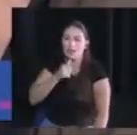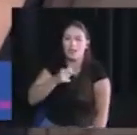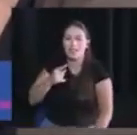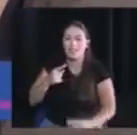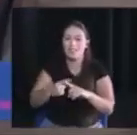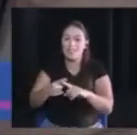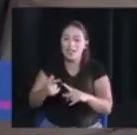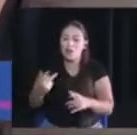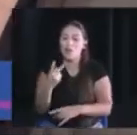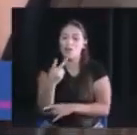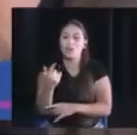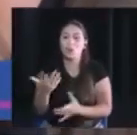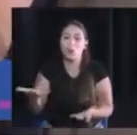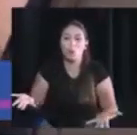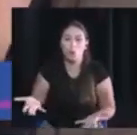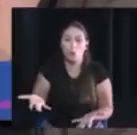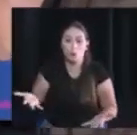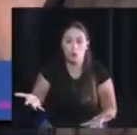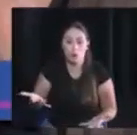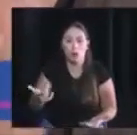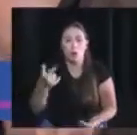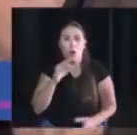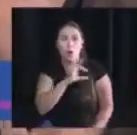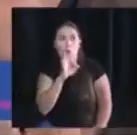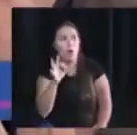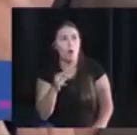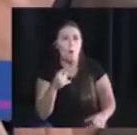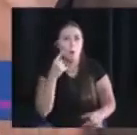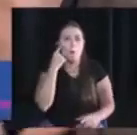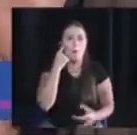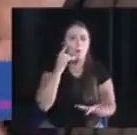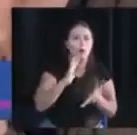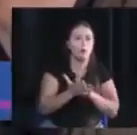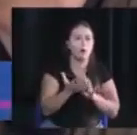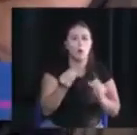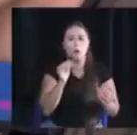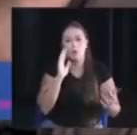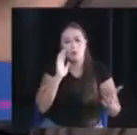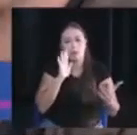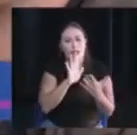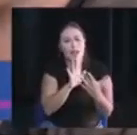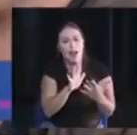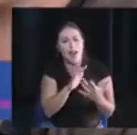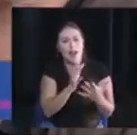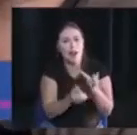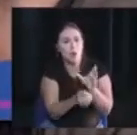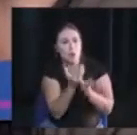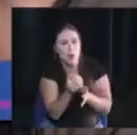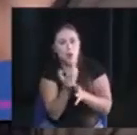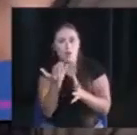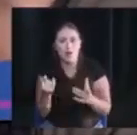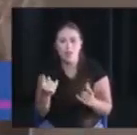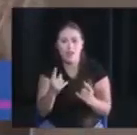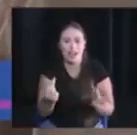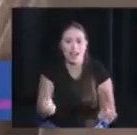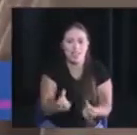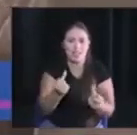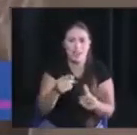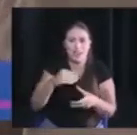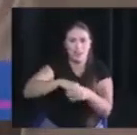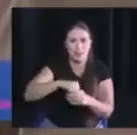sin pensar las maneras de encarar las distintas cosas que hay que hacer desde el